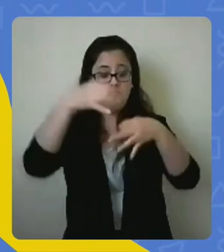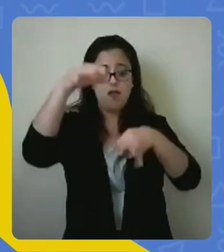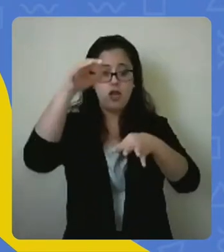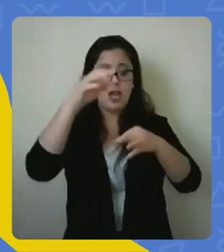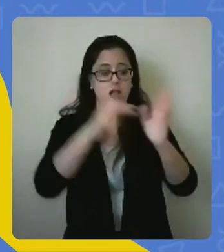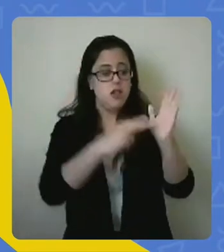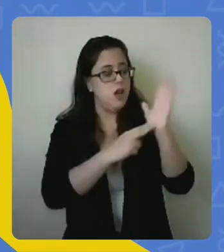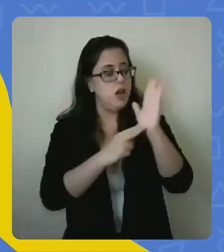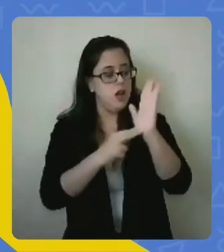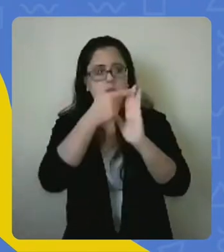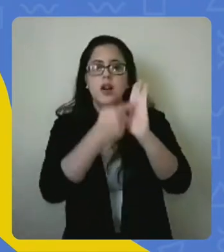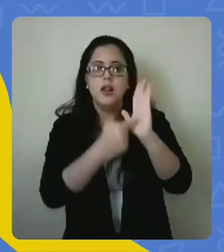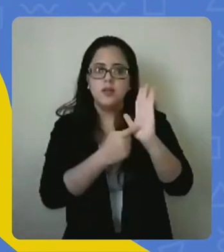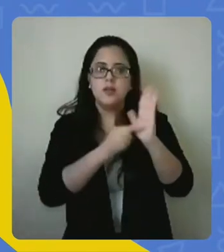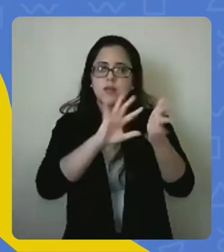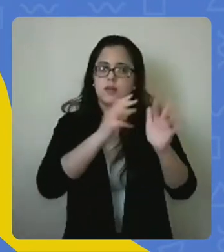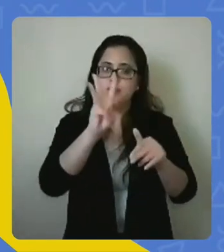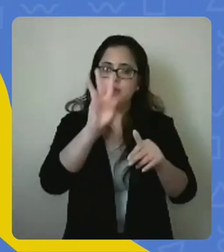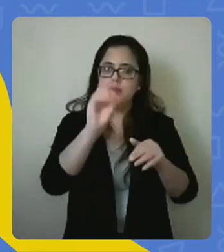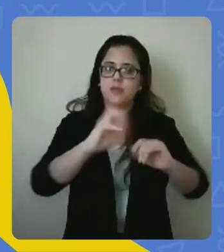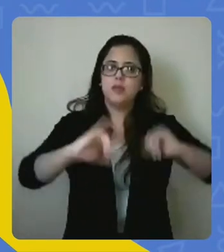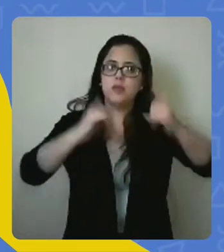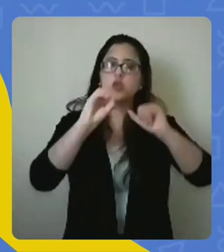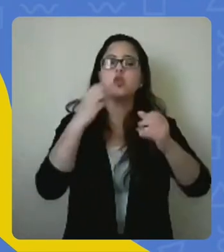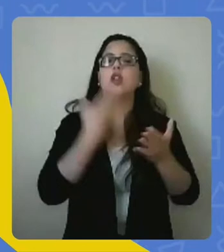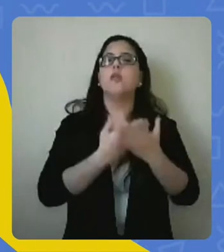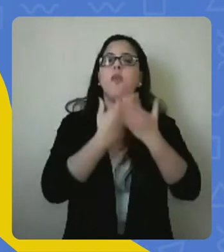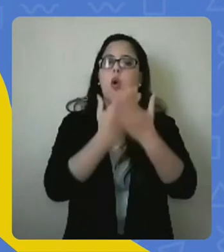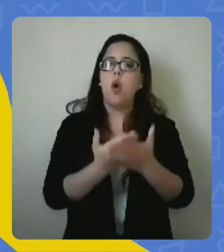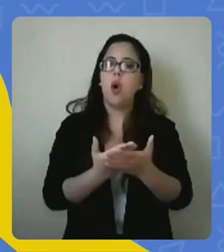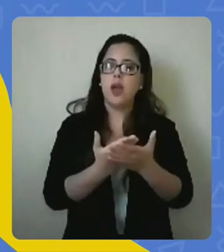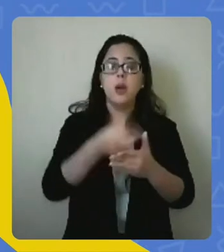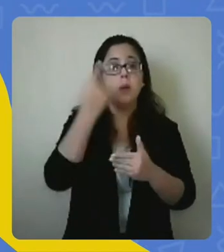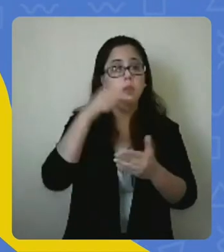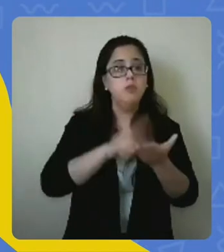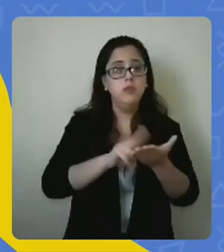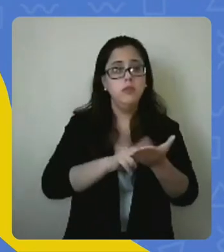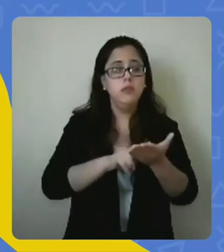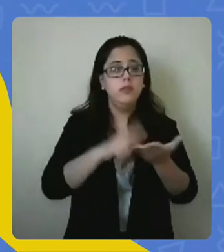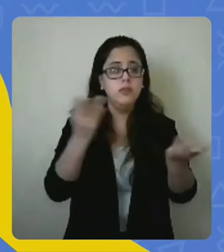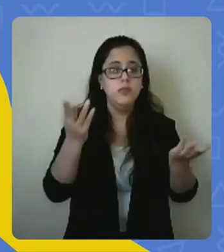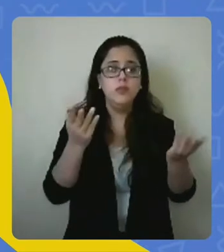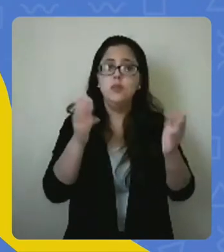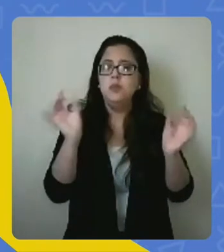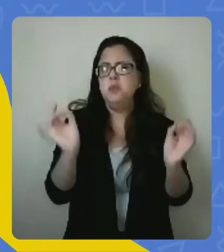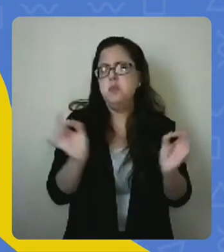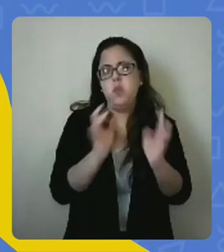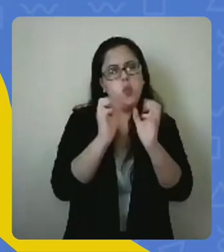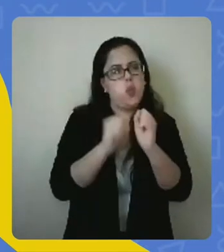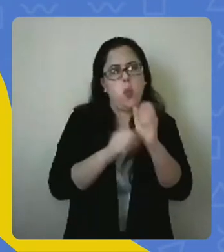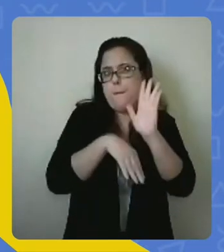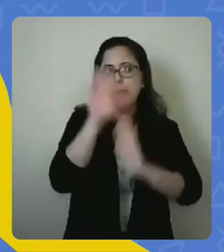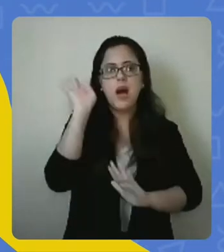un poquitito más de 30 juegos o propuestas de juegos, pero en realidad pueden haber muchas, muchas otras más.